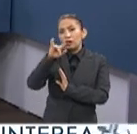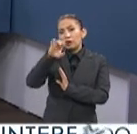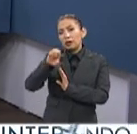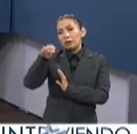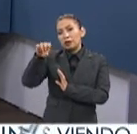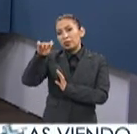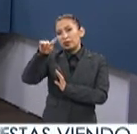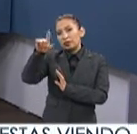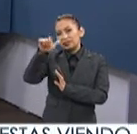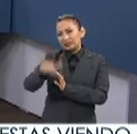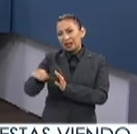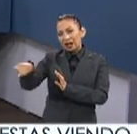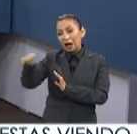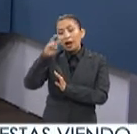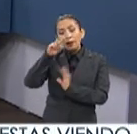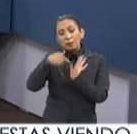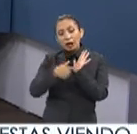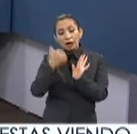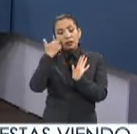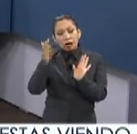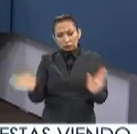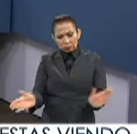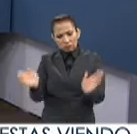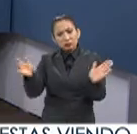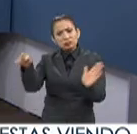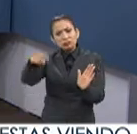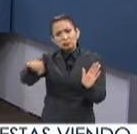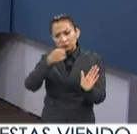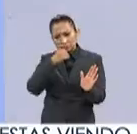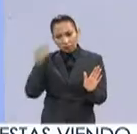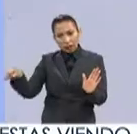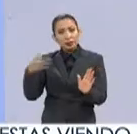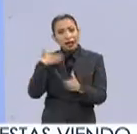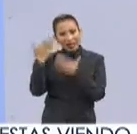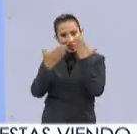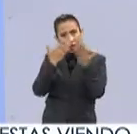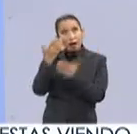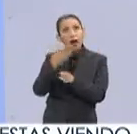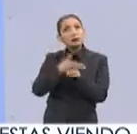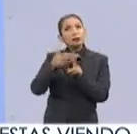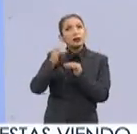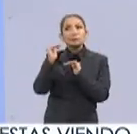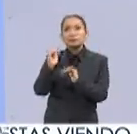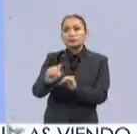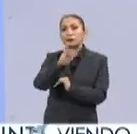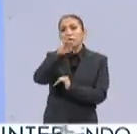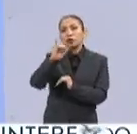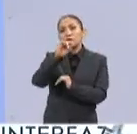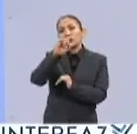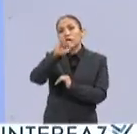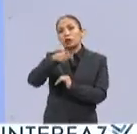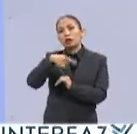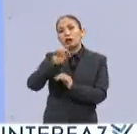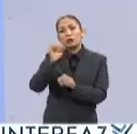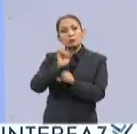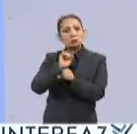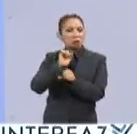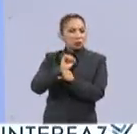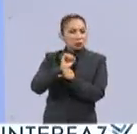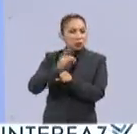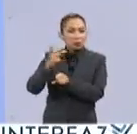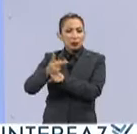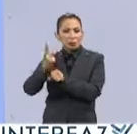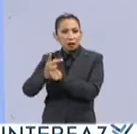vimos, él trata de impulsar a que todos estos niños que ya estudiaron hasta junior high school, secundaria,